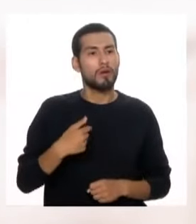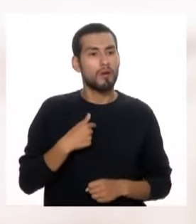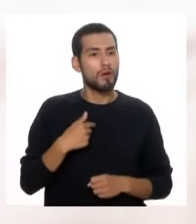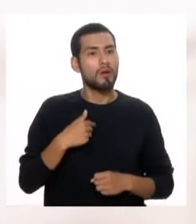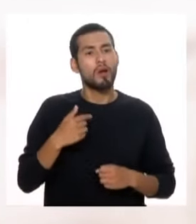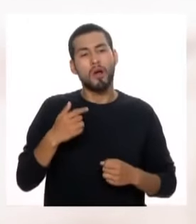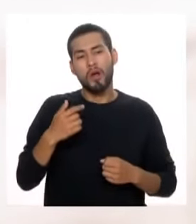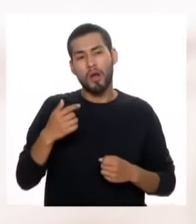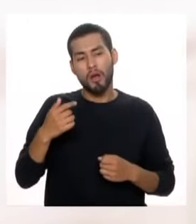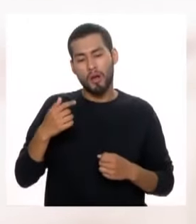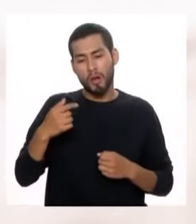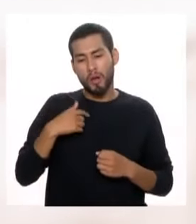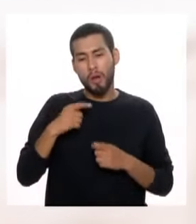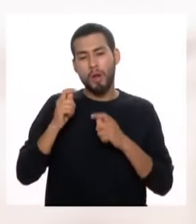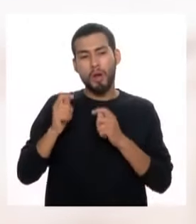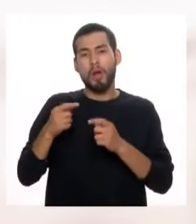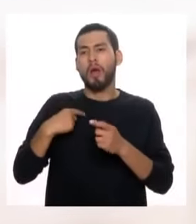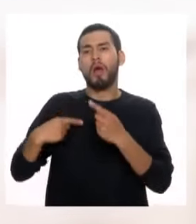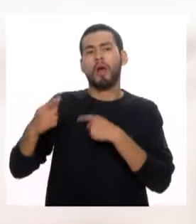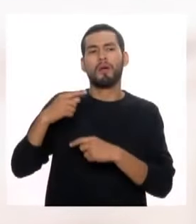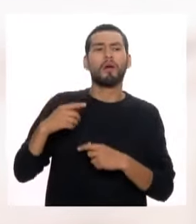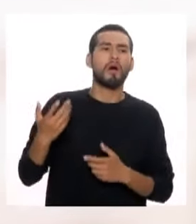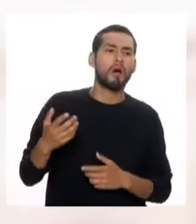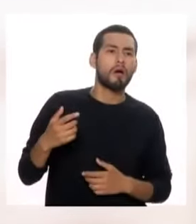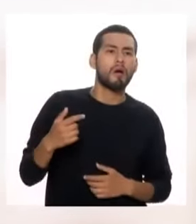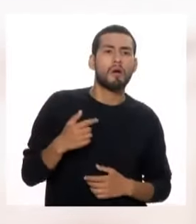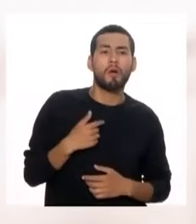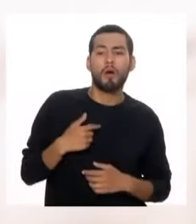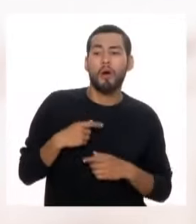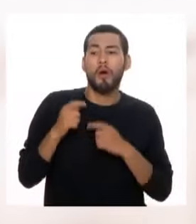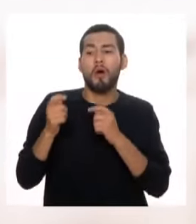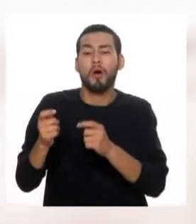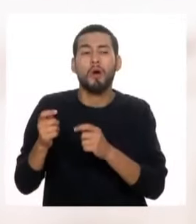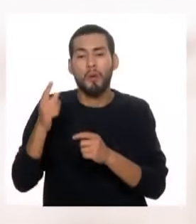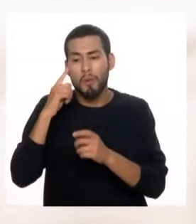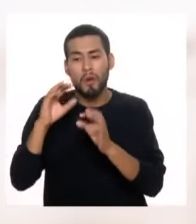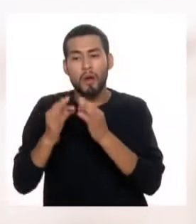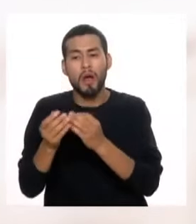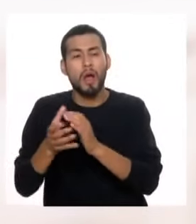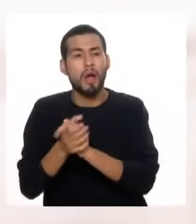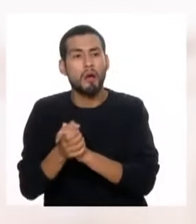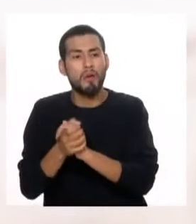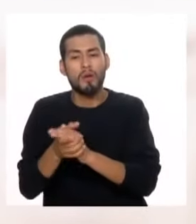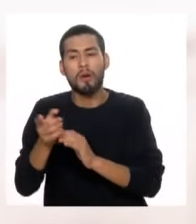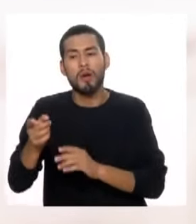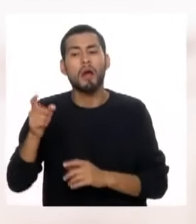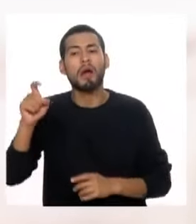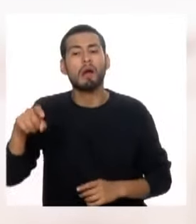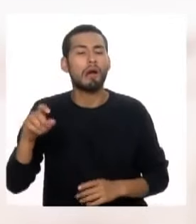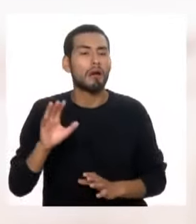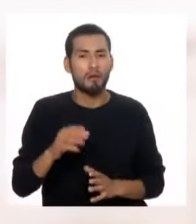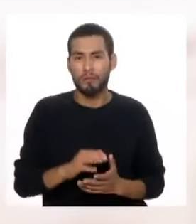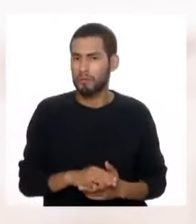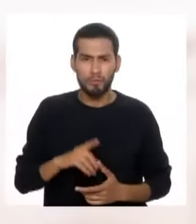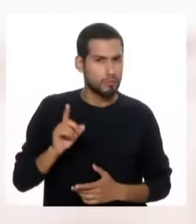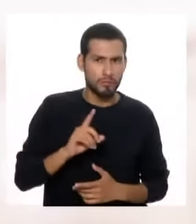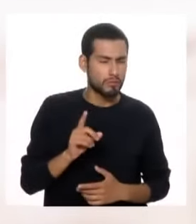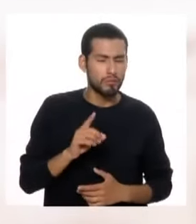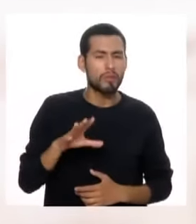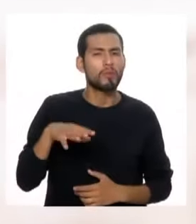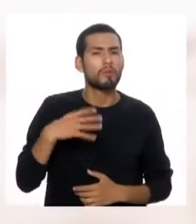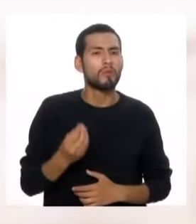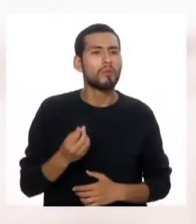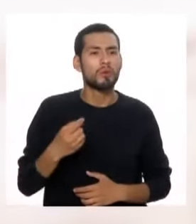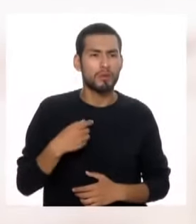donación por reposición. Claro. Yo voy a donar por un familiar o amigo cuando sea la necesidad. No. ¿Por qué?